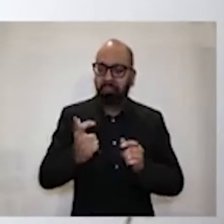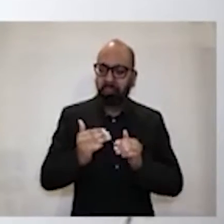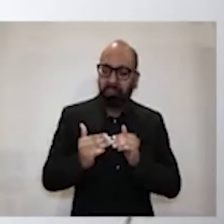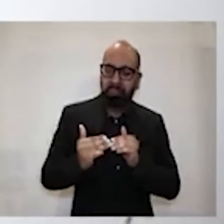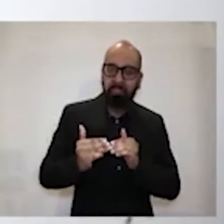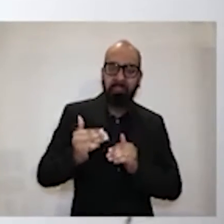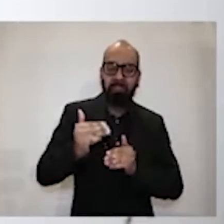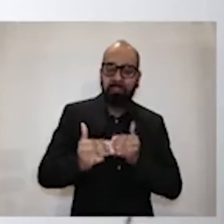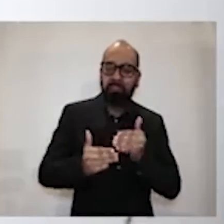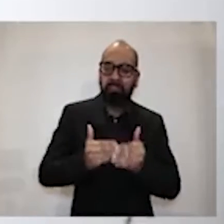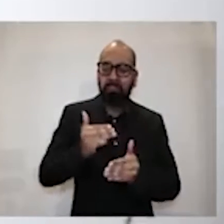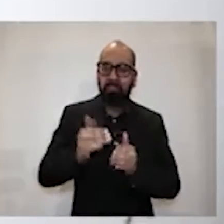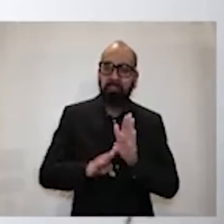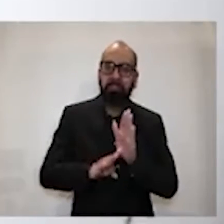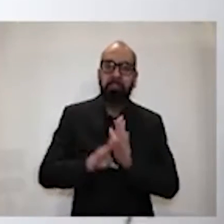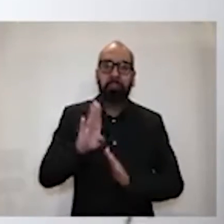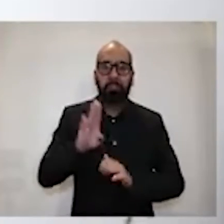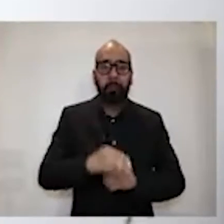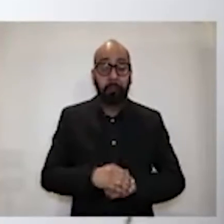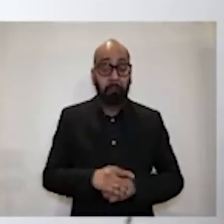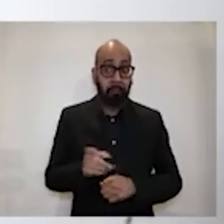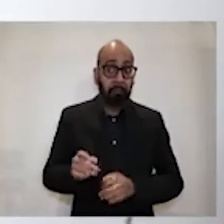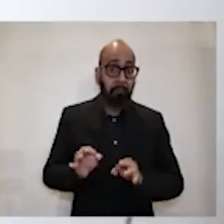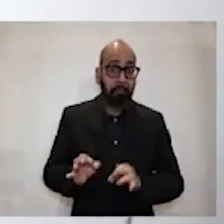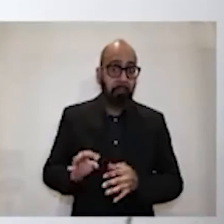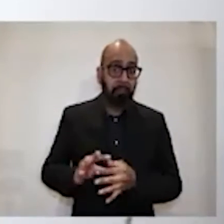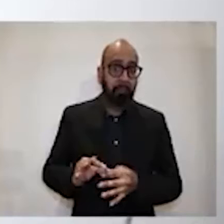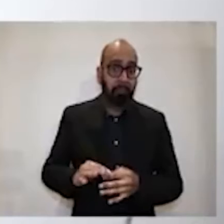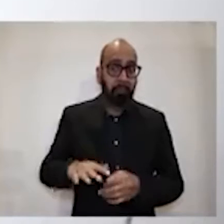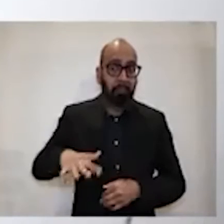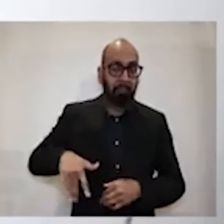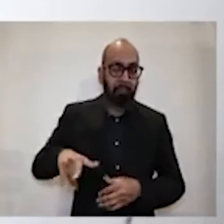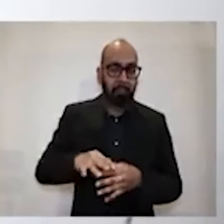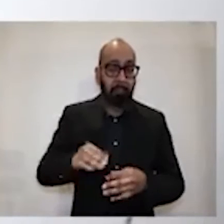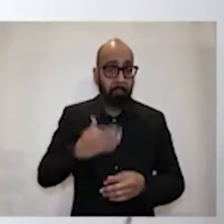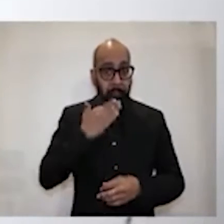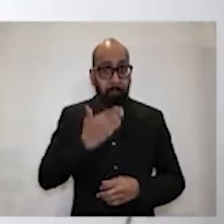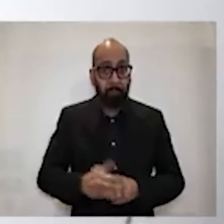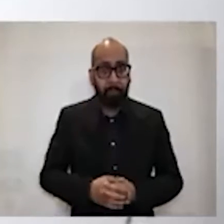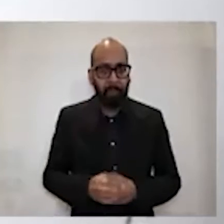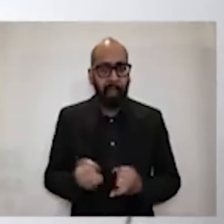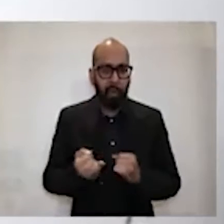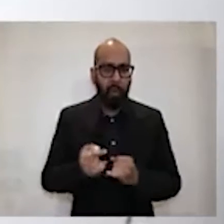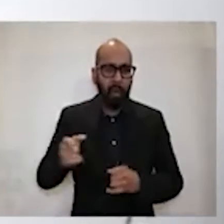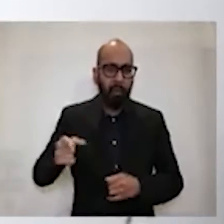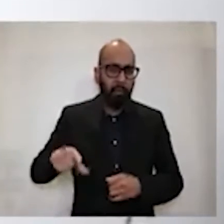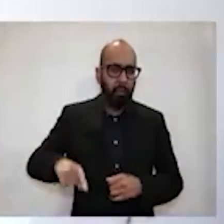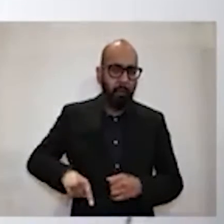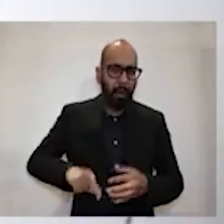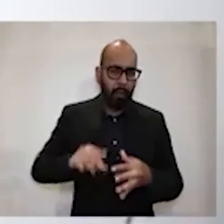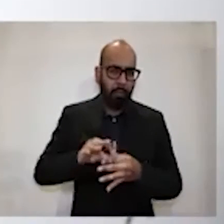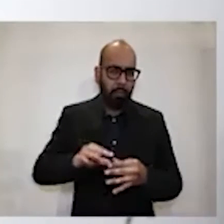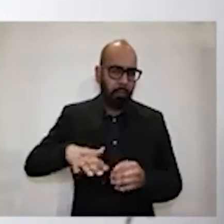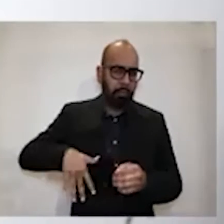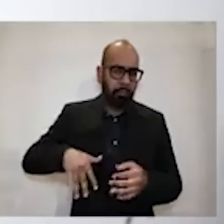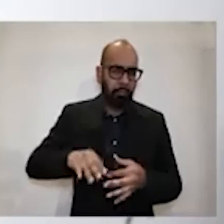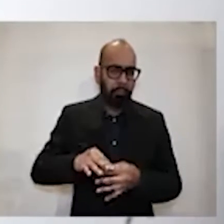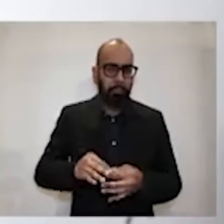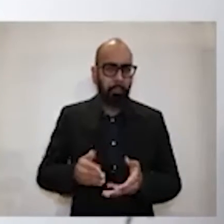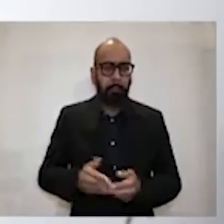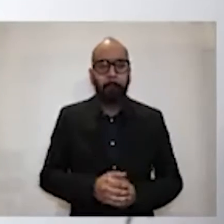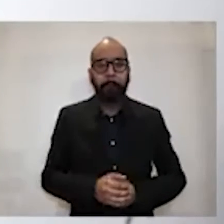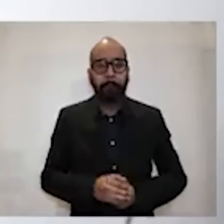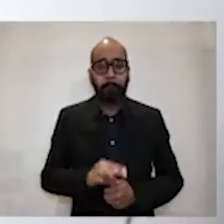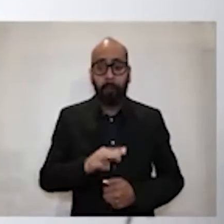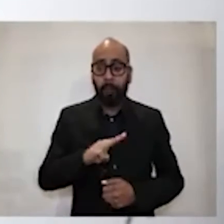millones de dólares para producción de MDF, 400 empleos directos y más de 1.500 indirectos.